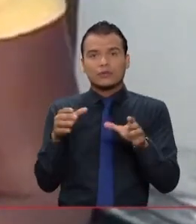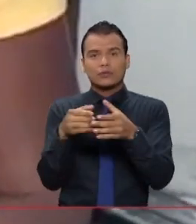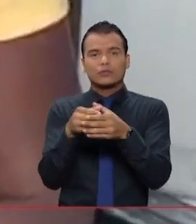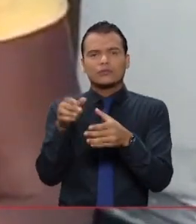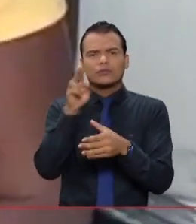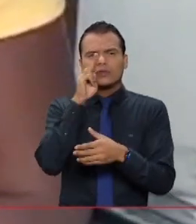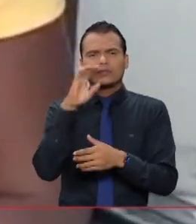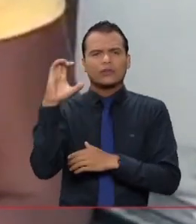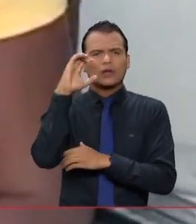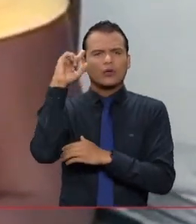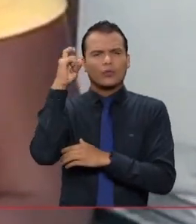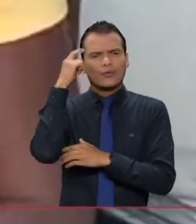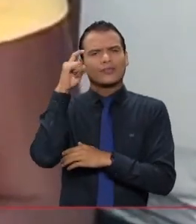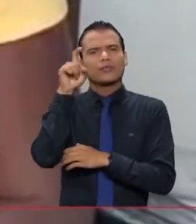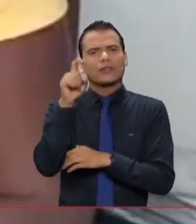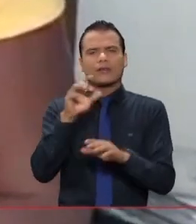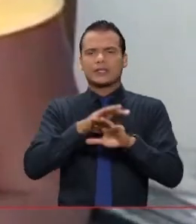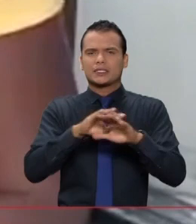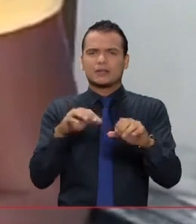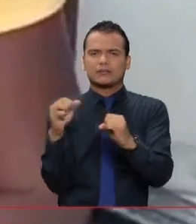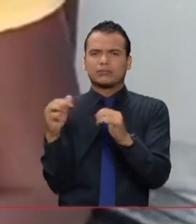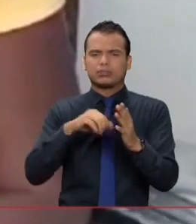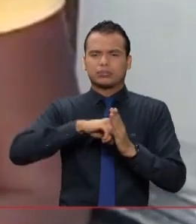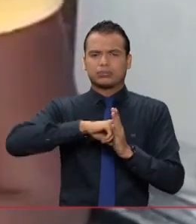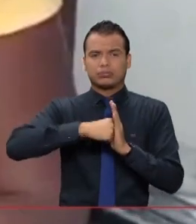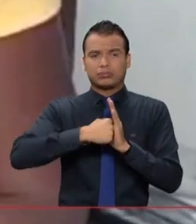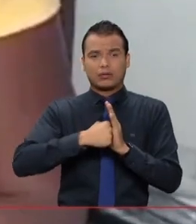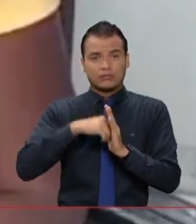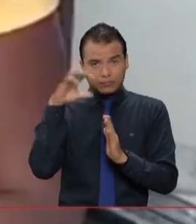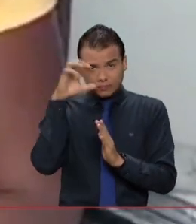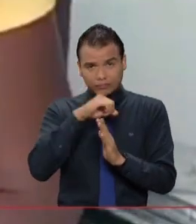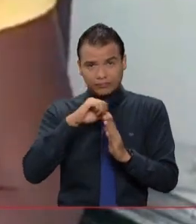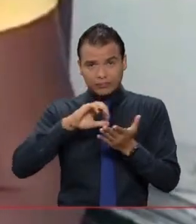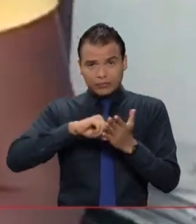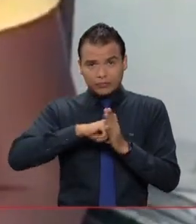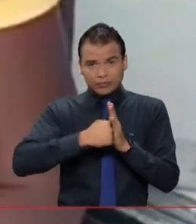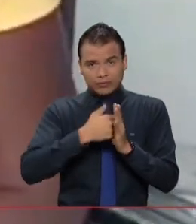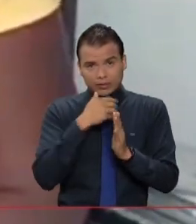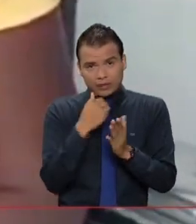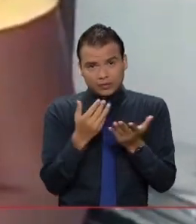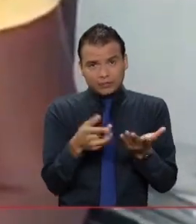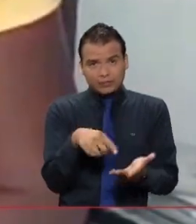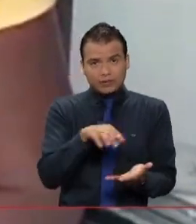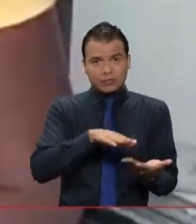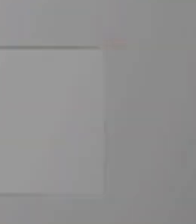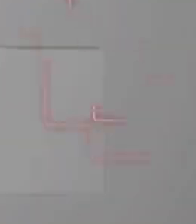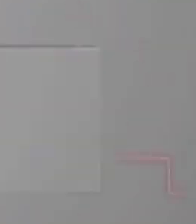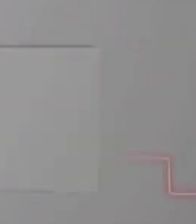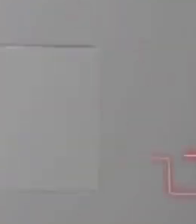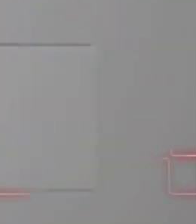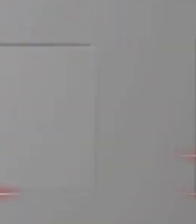fuego multilateral, porque eso nos conlleva que nuestras comunidades puedan sostenerse en su lugar de origen.